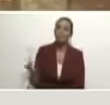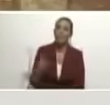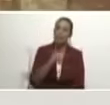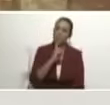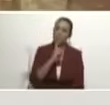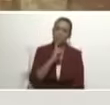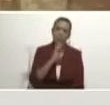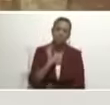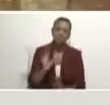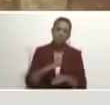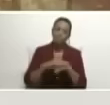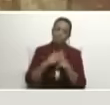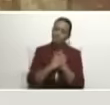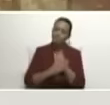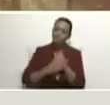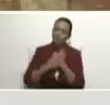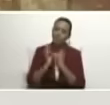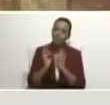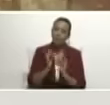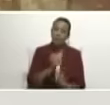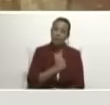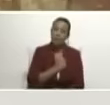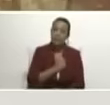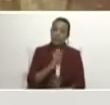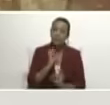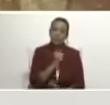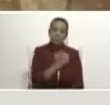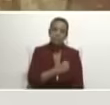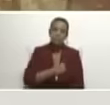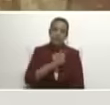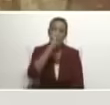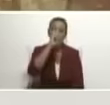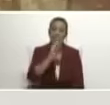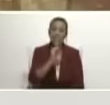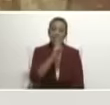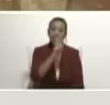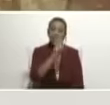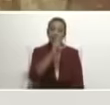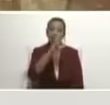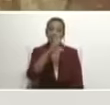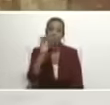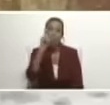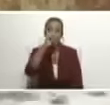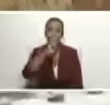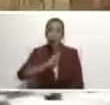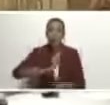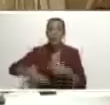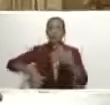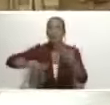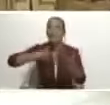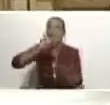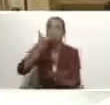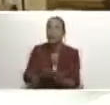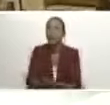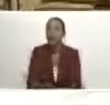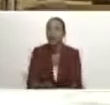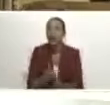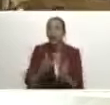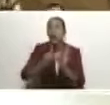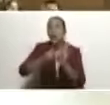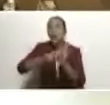terrible que la pagamos caro durante casi 150 años. Y